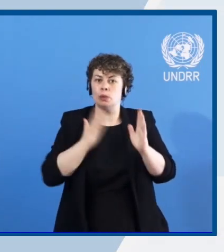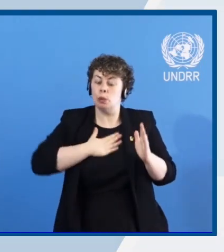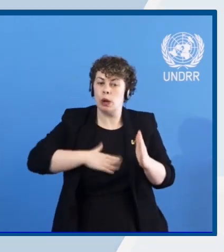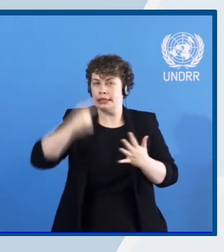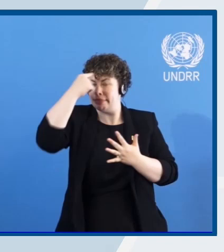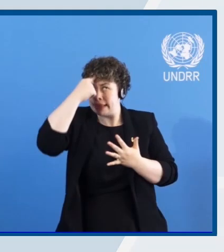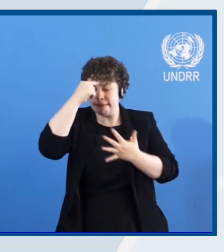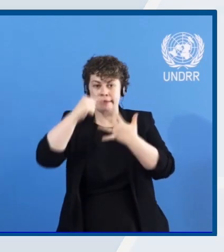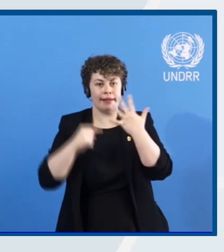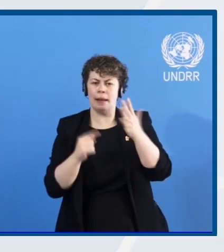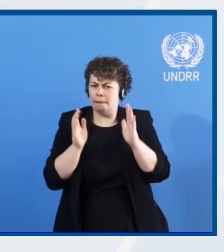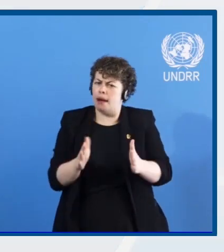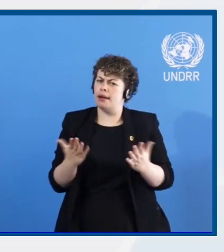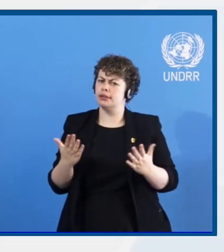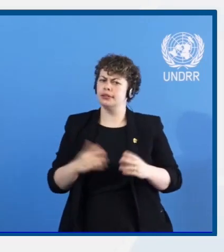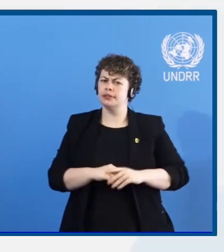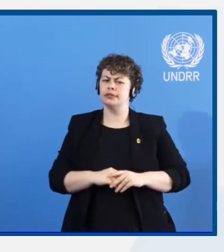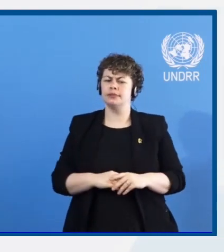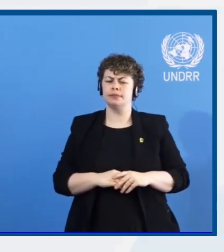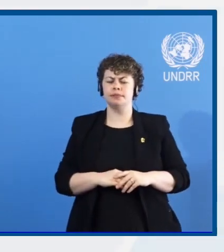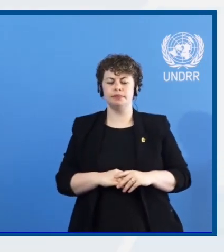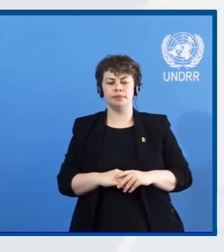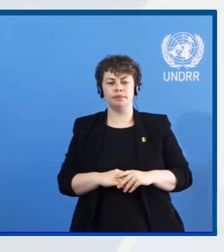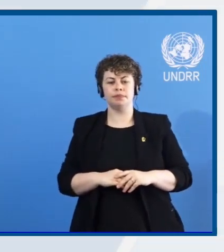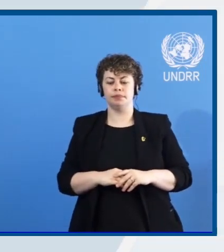contribuya a la orientación del desarrollo que tenemos.